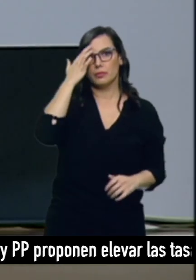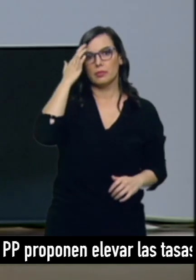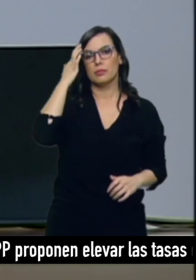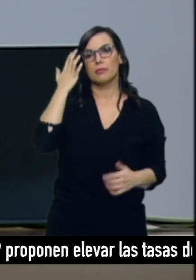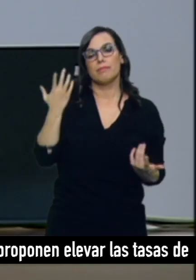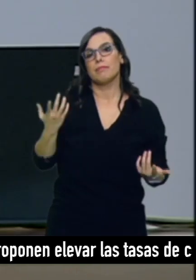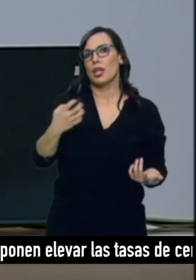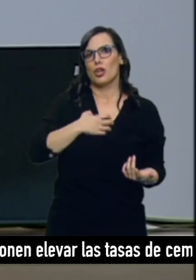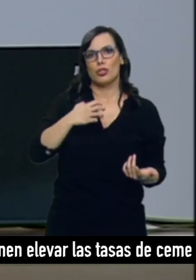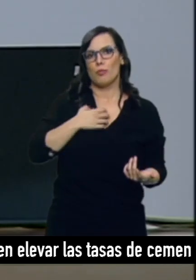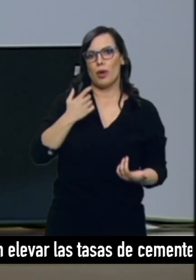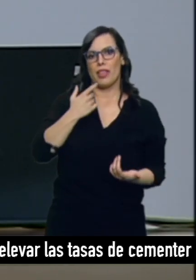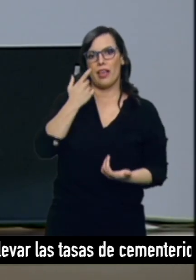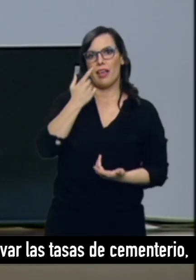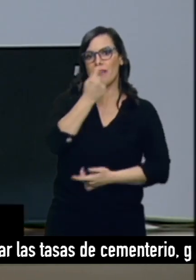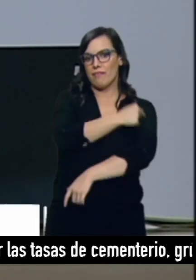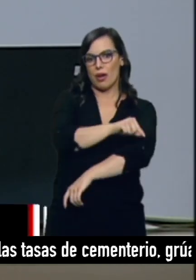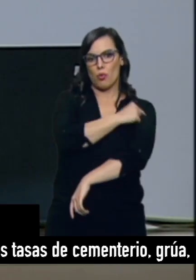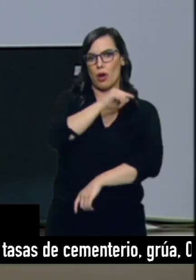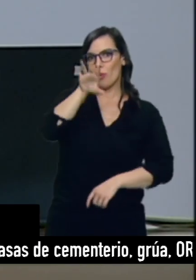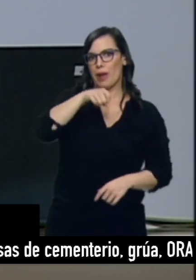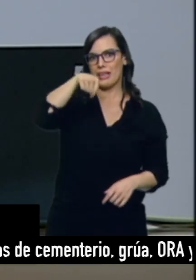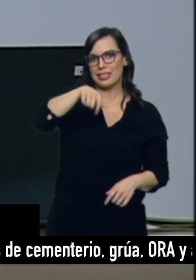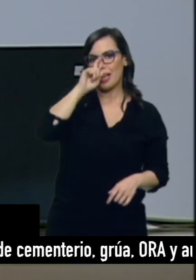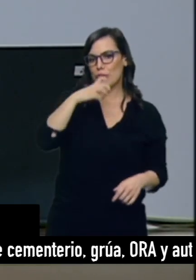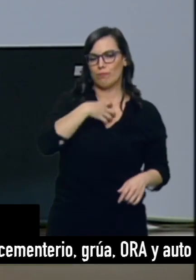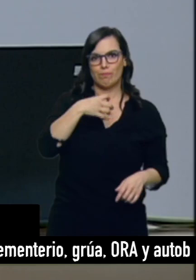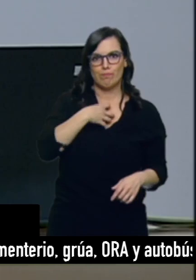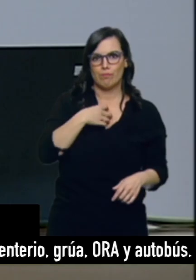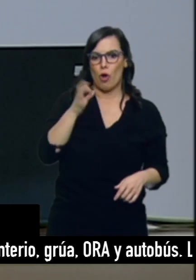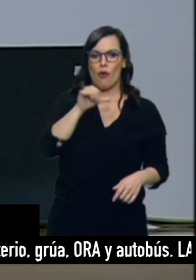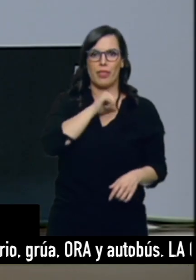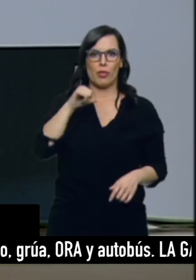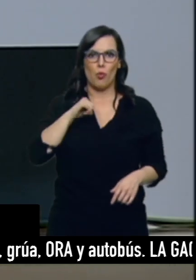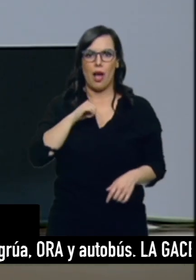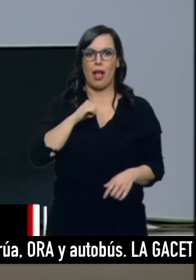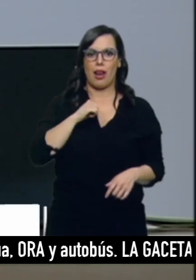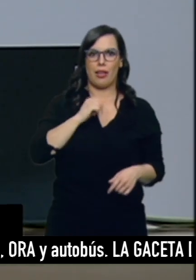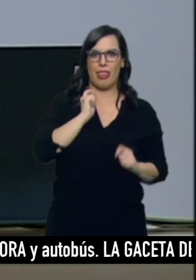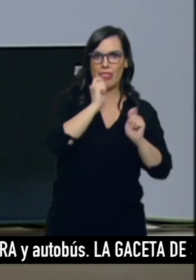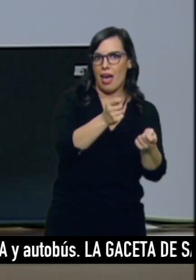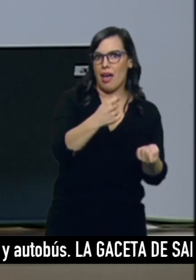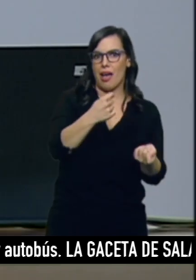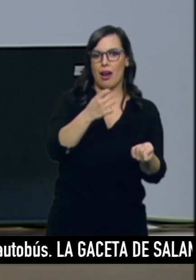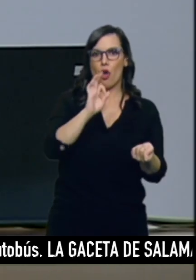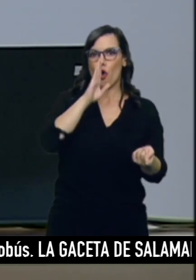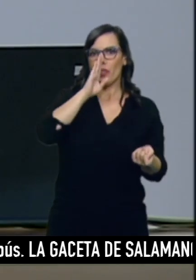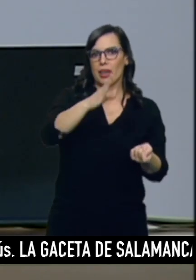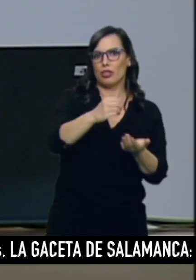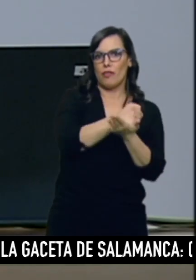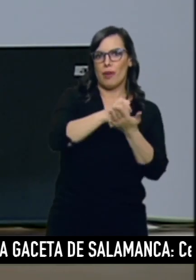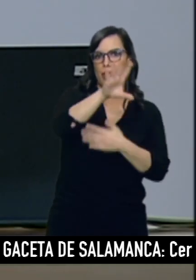No se puede comprar vacuna este año, no se puede ni prescribir a nivel individual ni comprar directamente en la farmacia